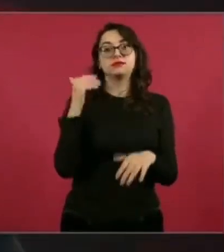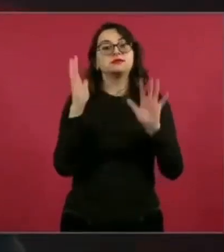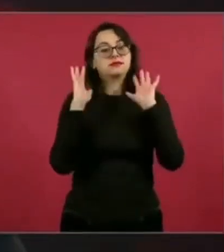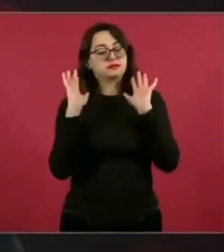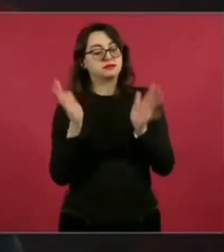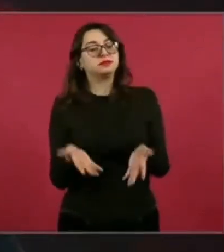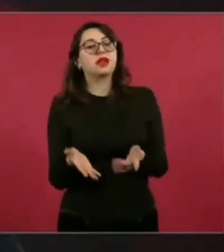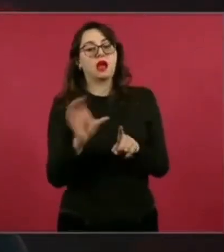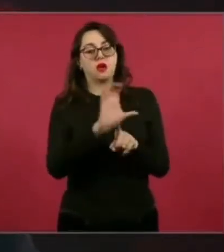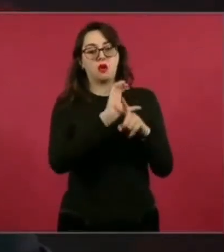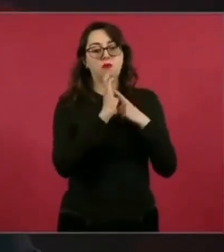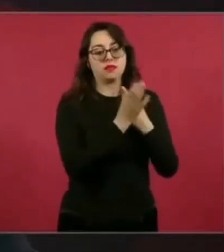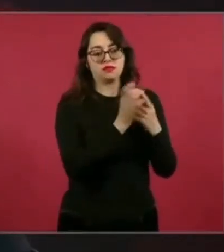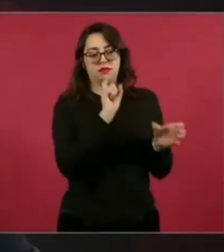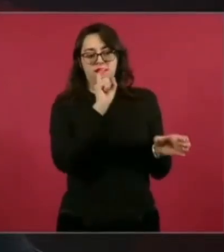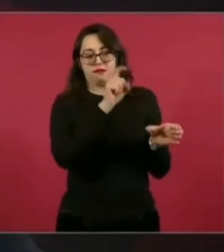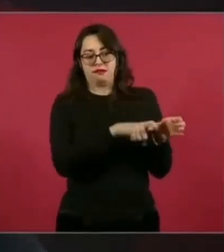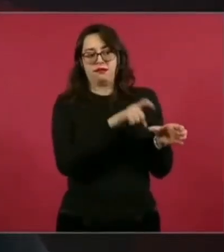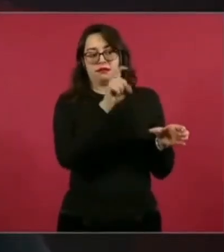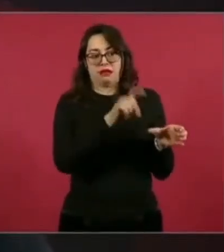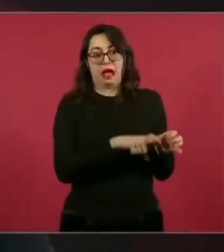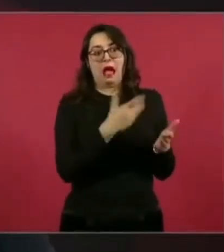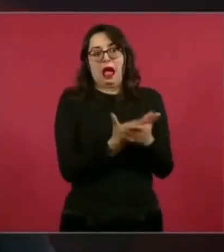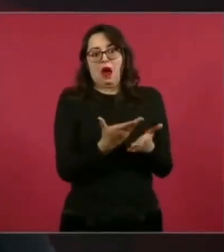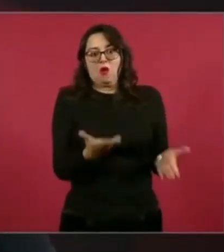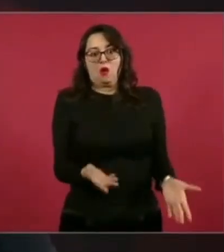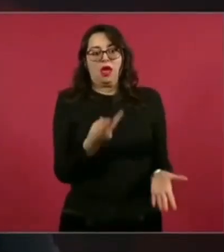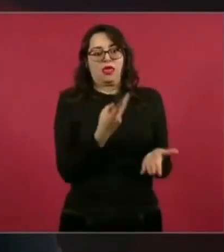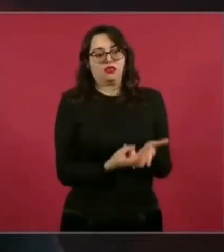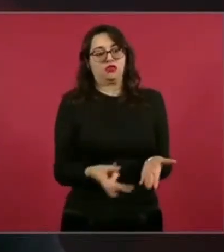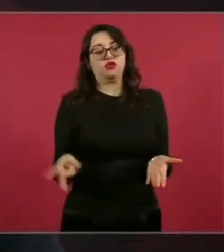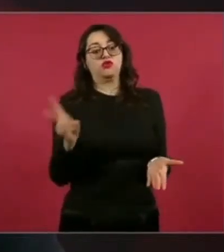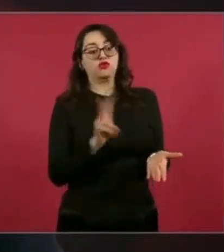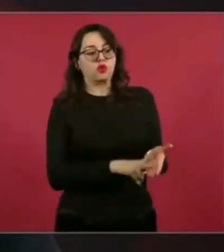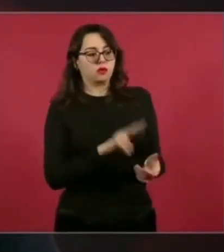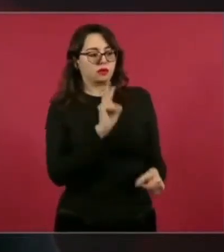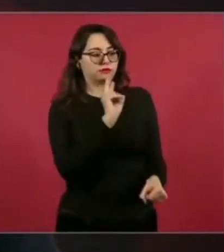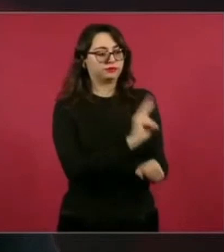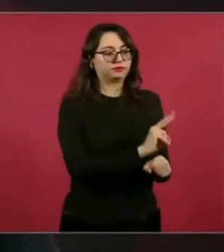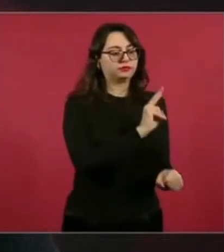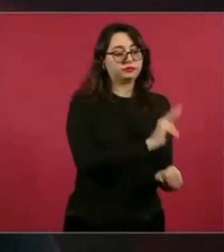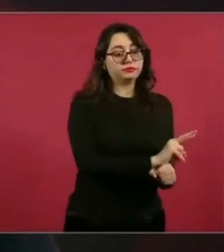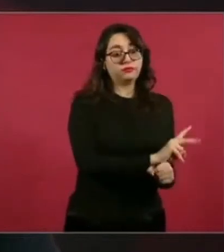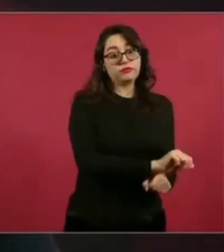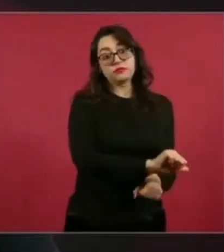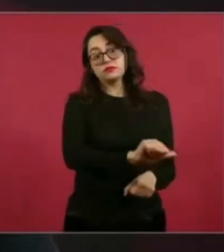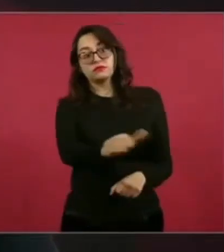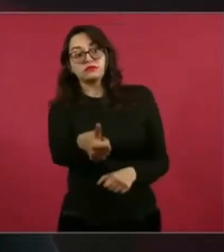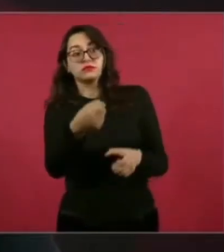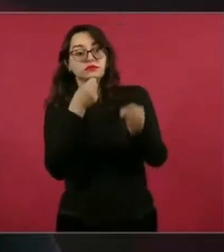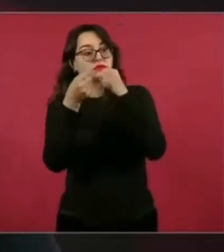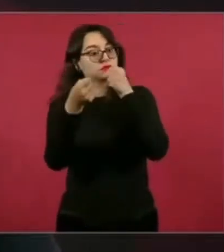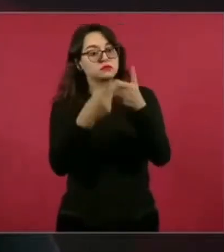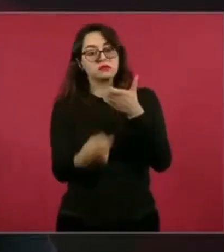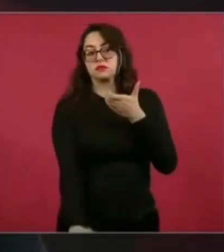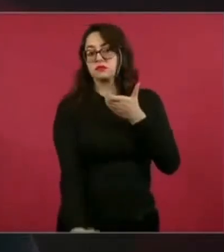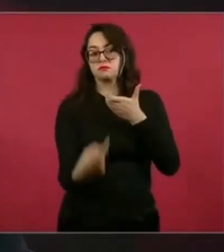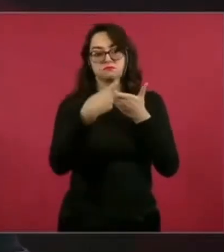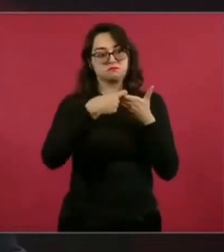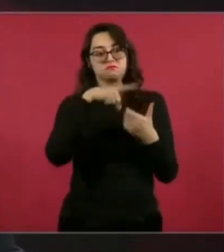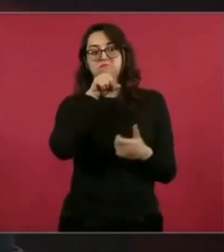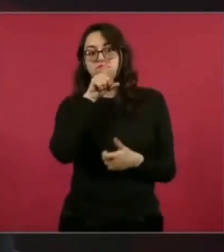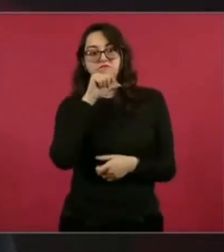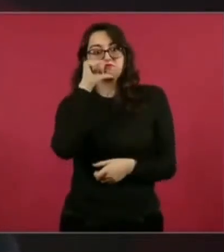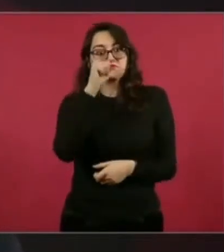mecanismo. Y para los casos de personas periodistas que no cuentan con protección del mecanismo actualmente,